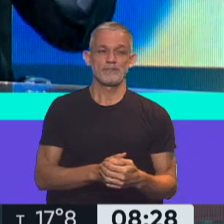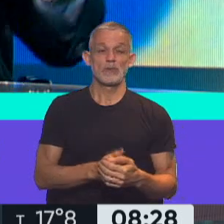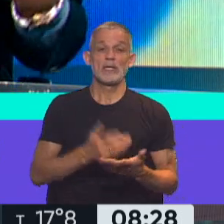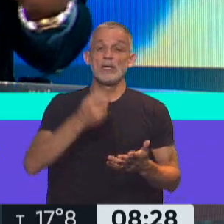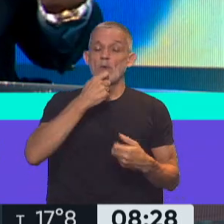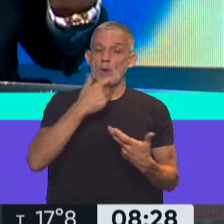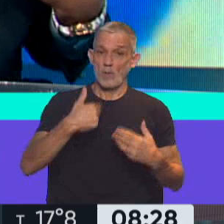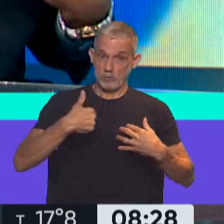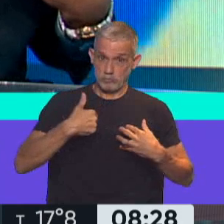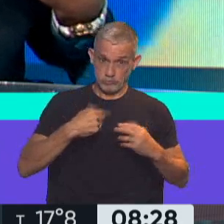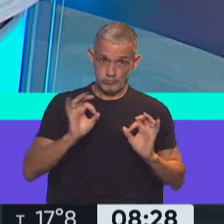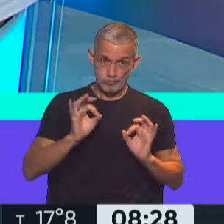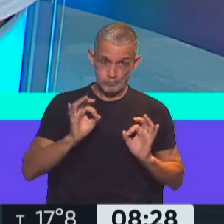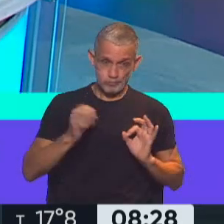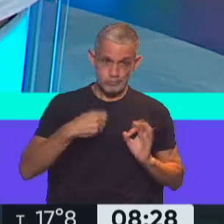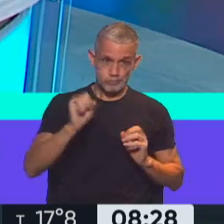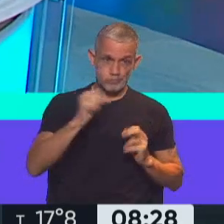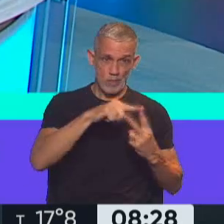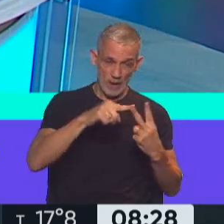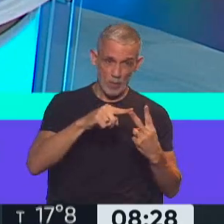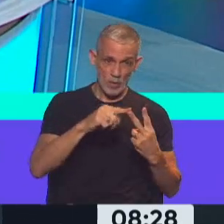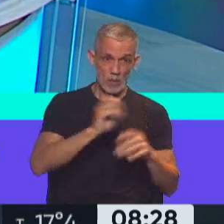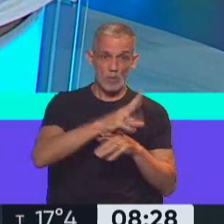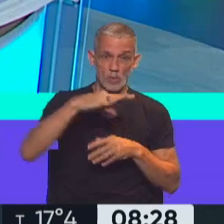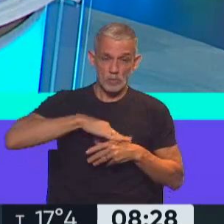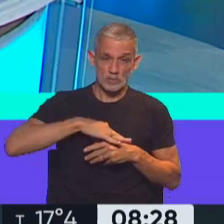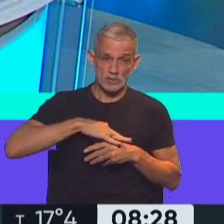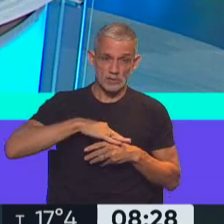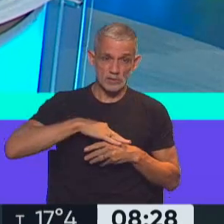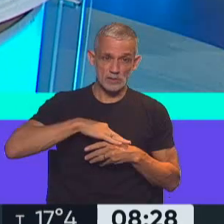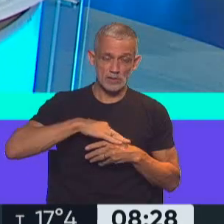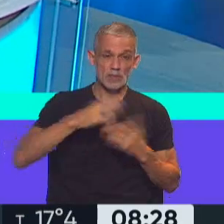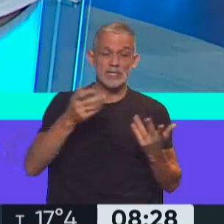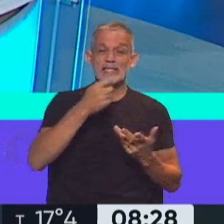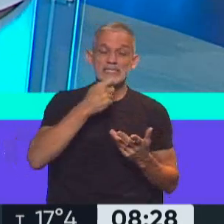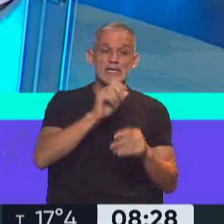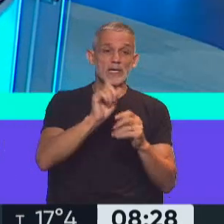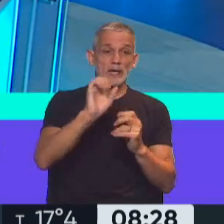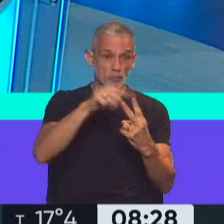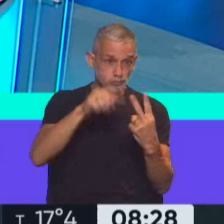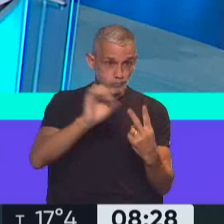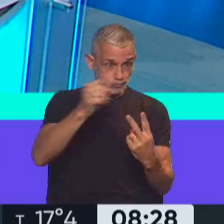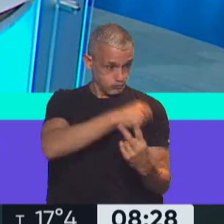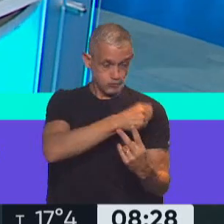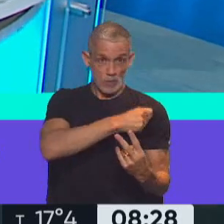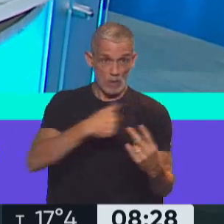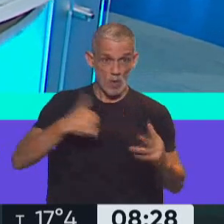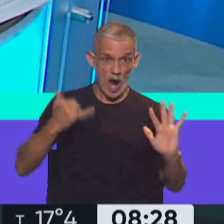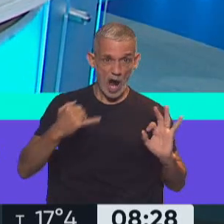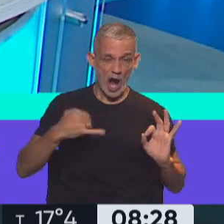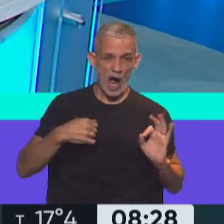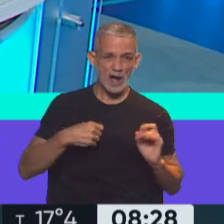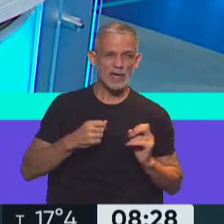Si estando vacunados igual nos podemos contagiar. Si estando vacunados tenemos la misma